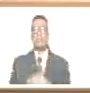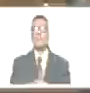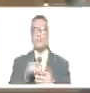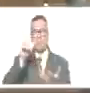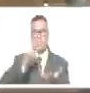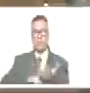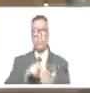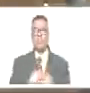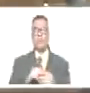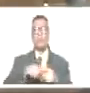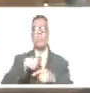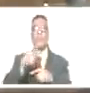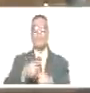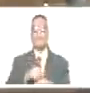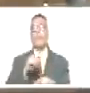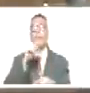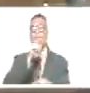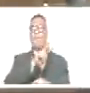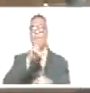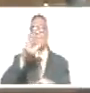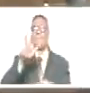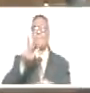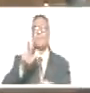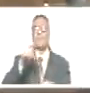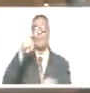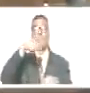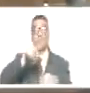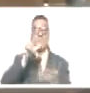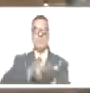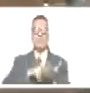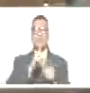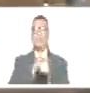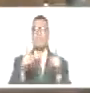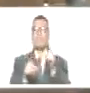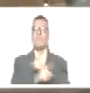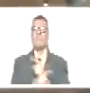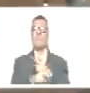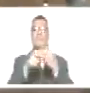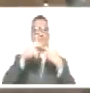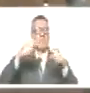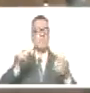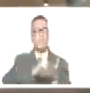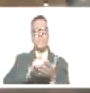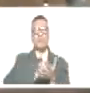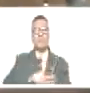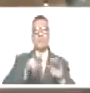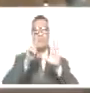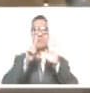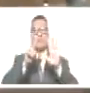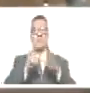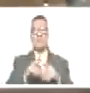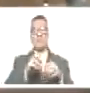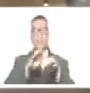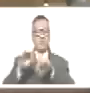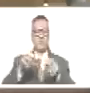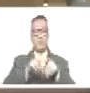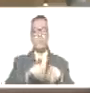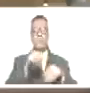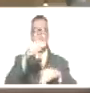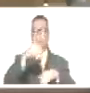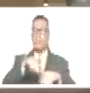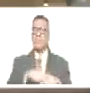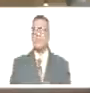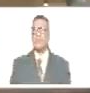Siguiente. Vigésimo tercero, se sugiere aprobar sin modificación el contenido del artículo 7, quedando redactado de la manera siguiente.